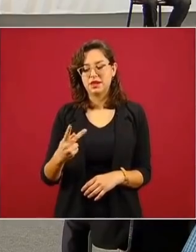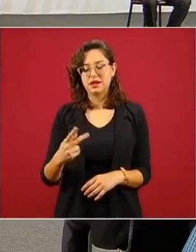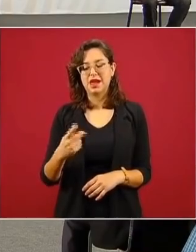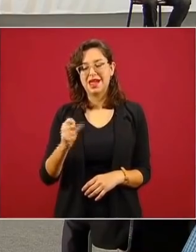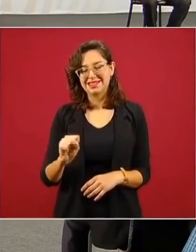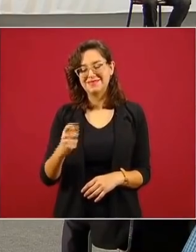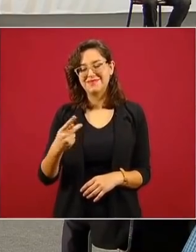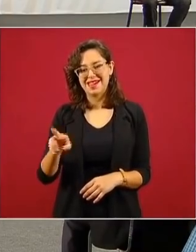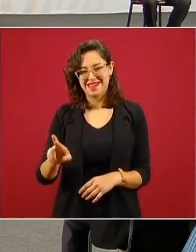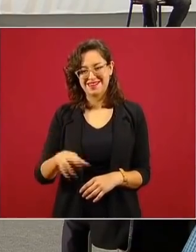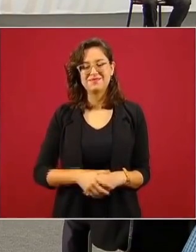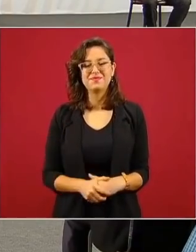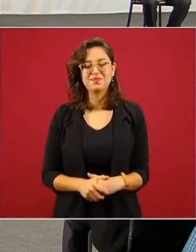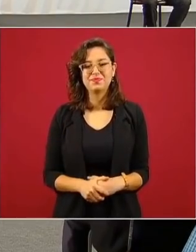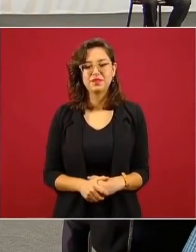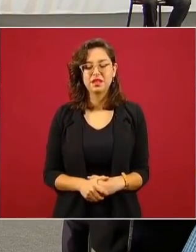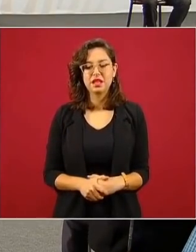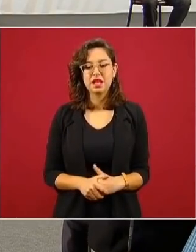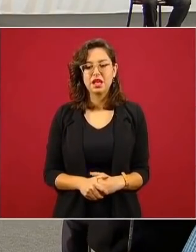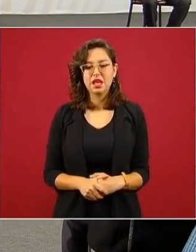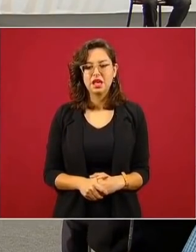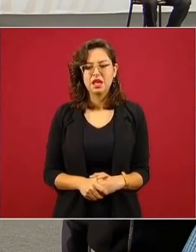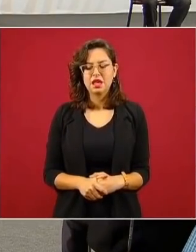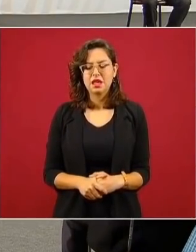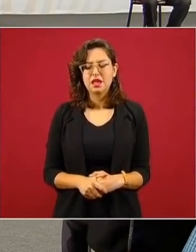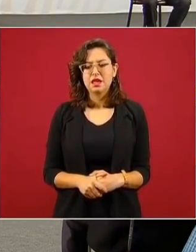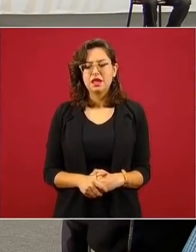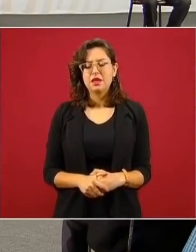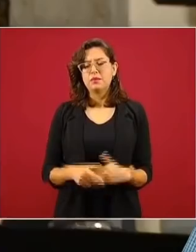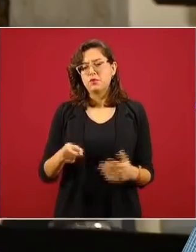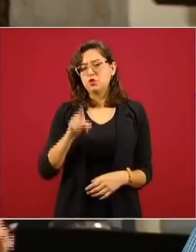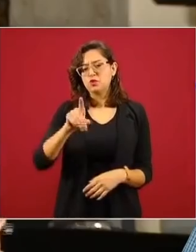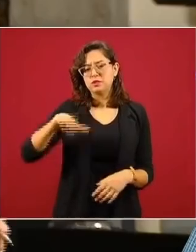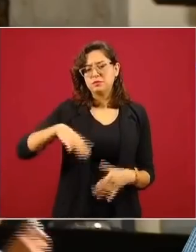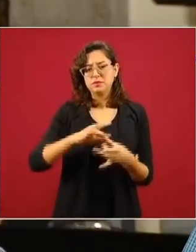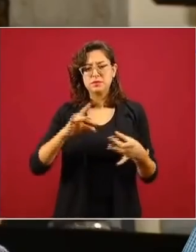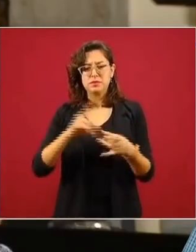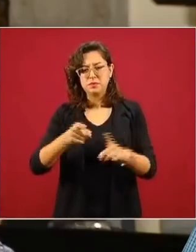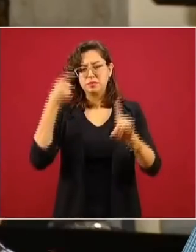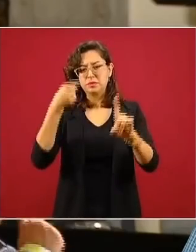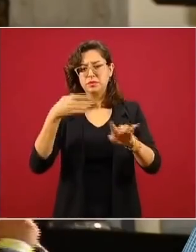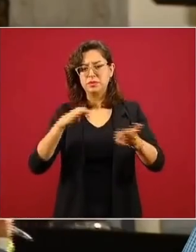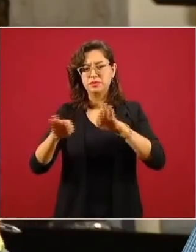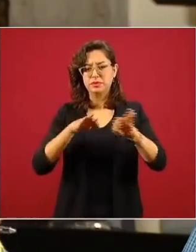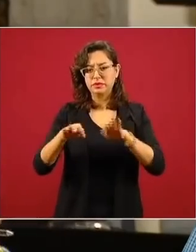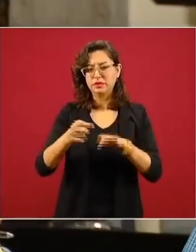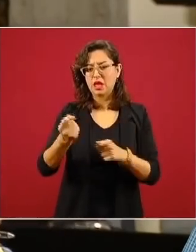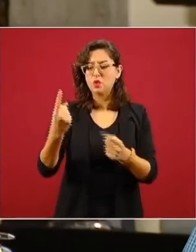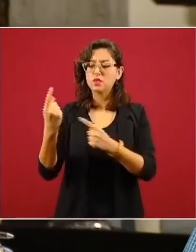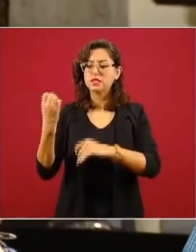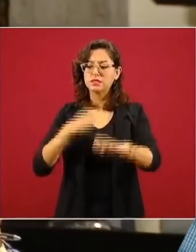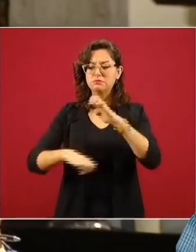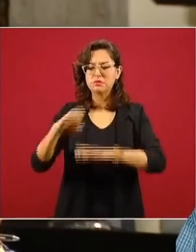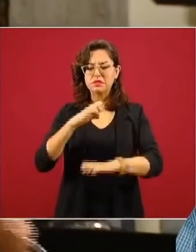que estaba trabajando con la mira puesta en unas empresas que habían realizado fraude